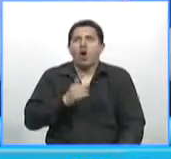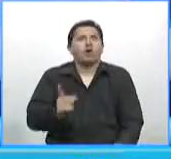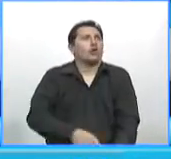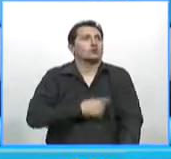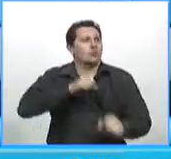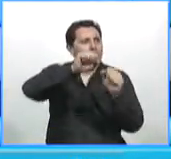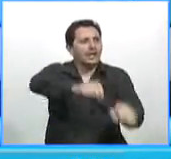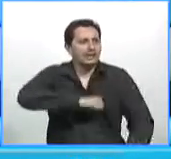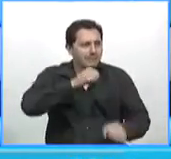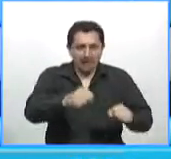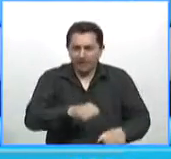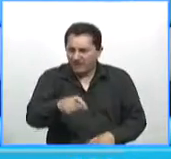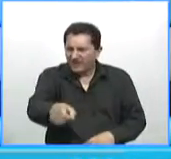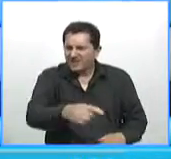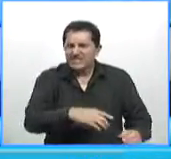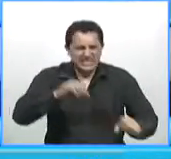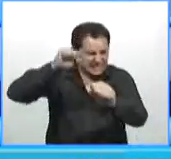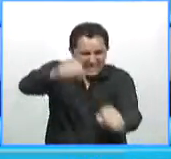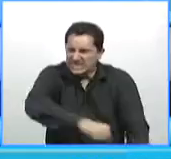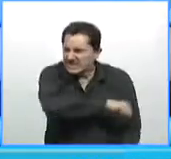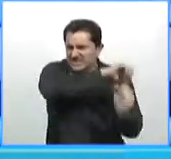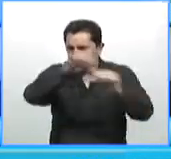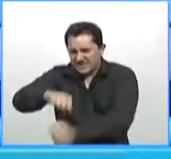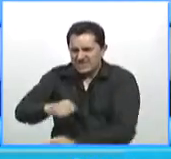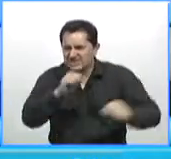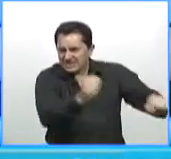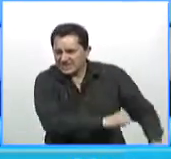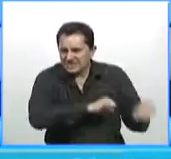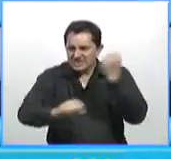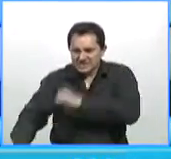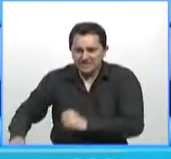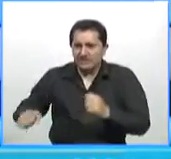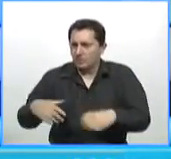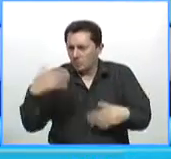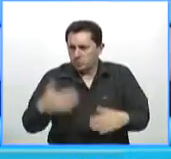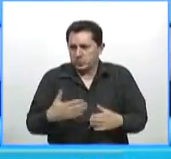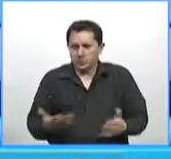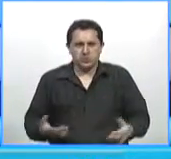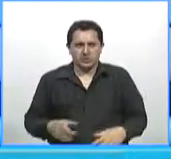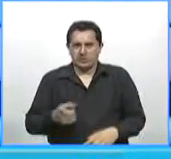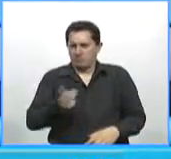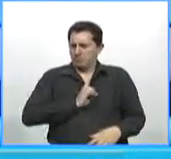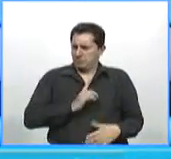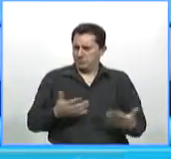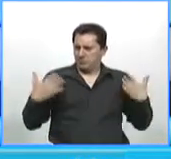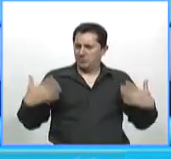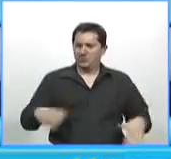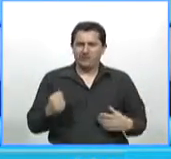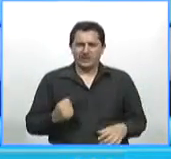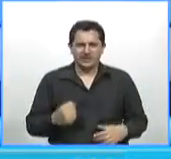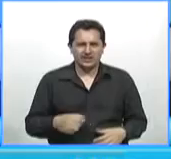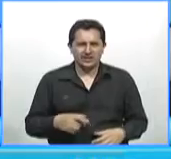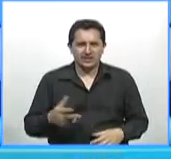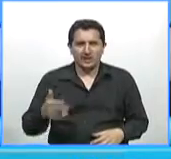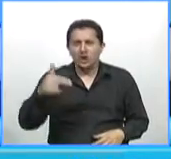puede ser. Hacía derecha, izquierda, y la dejaba sola, avanzaba más que si hacíamos las dos juntas. Le digo, Noé, no puede ser la fuerza que